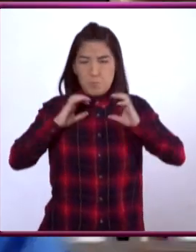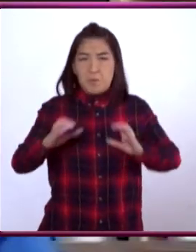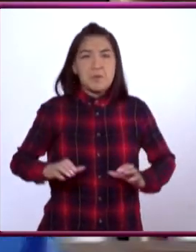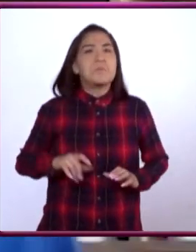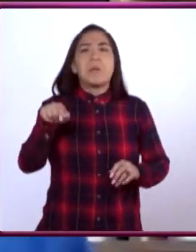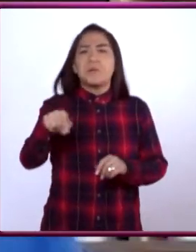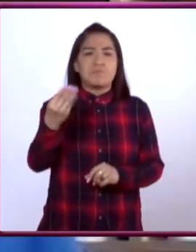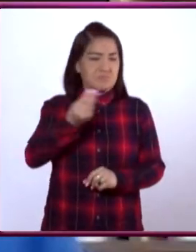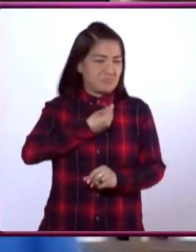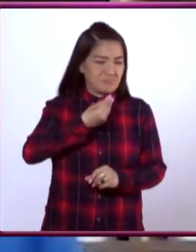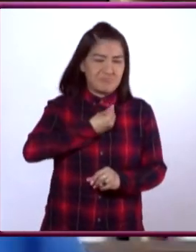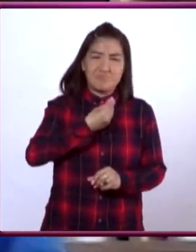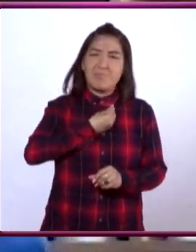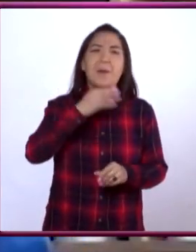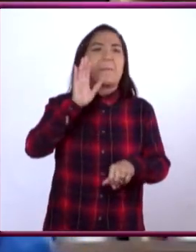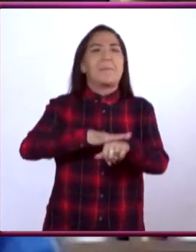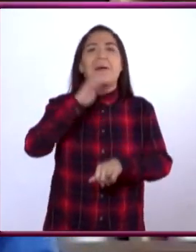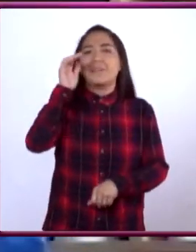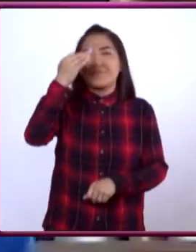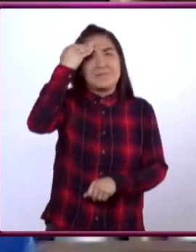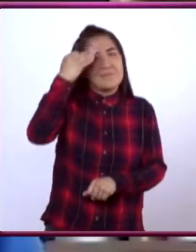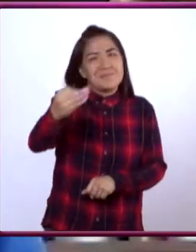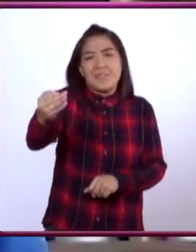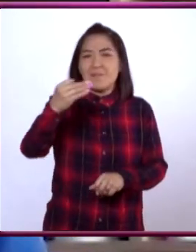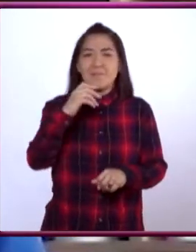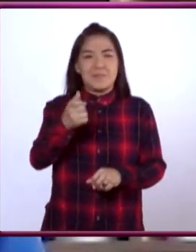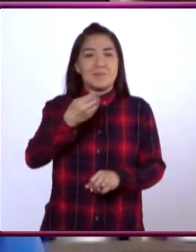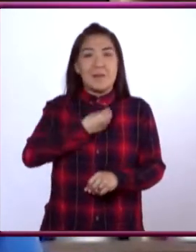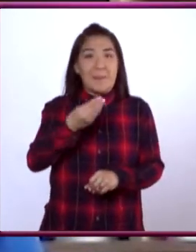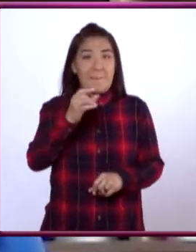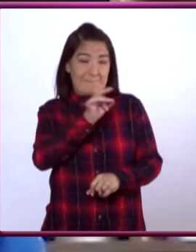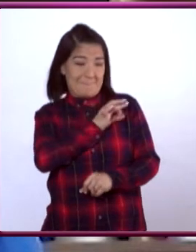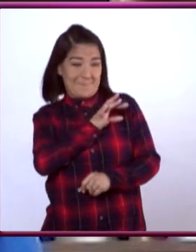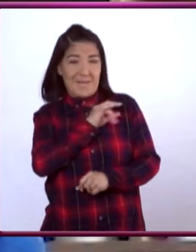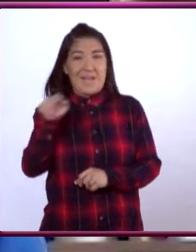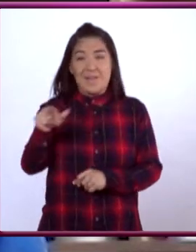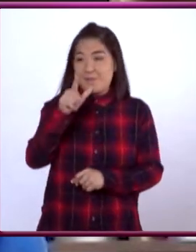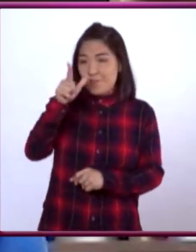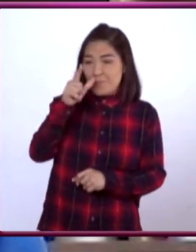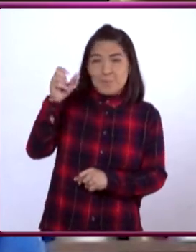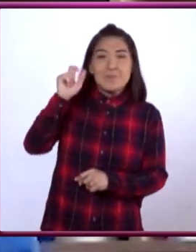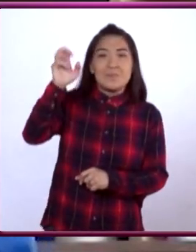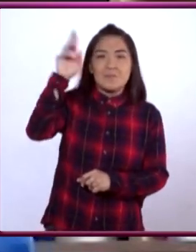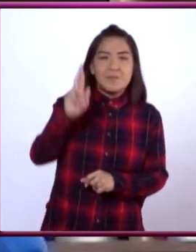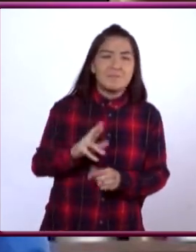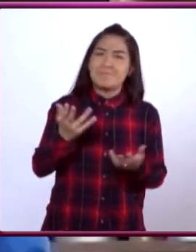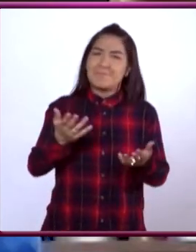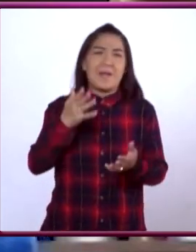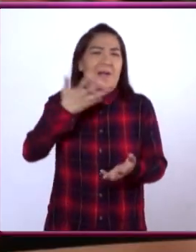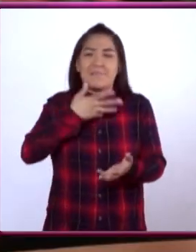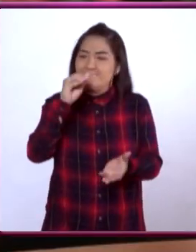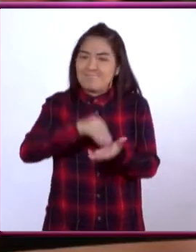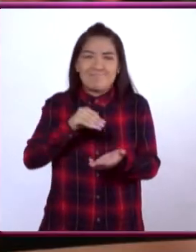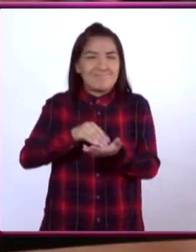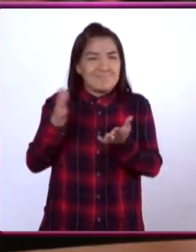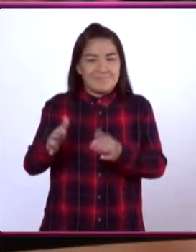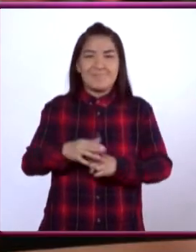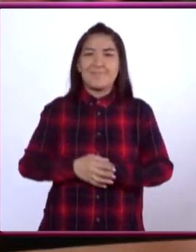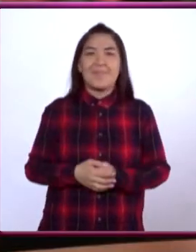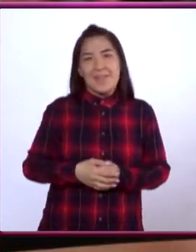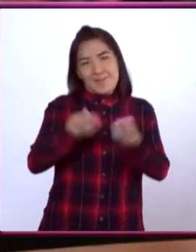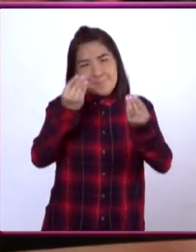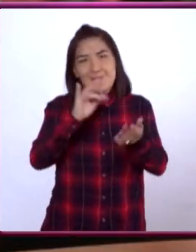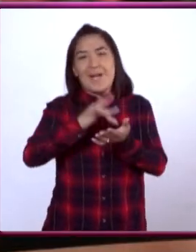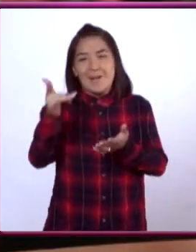cuerpo, esa la vamos a resistir y la hemos resistido siempre. Entonces no hay que tener miedo a la radiación porque está ahí. Pues muchas gracias,